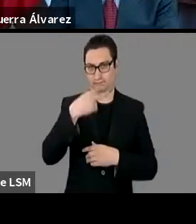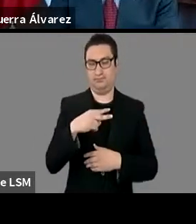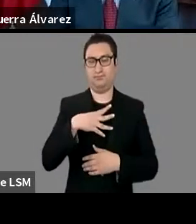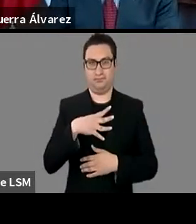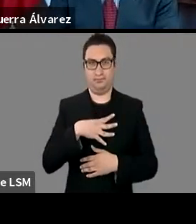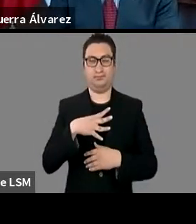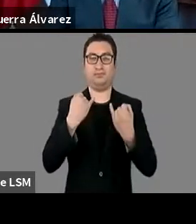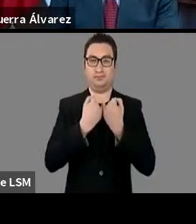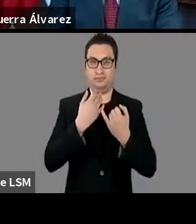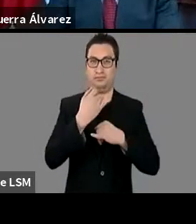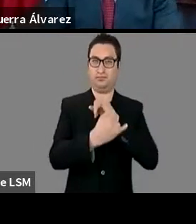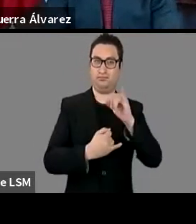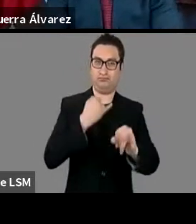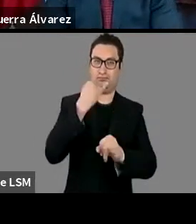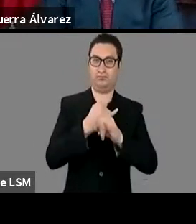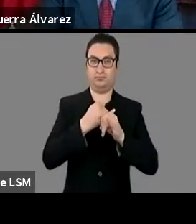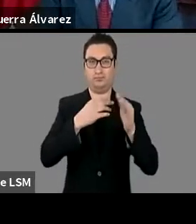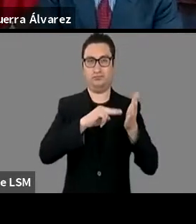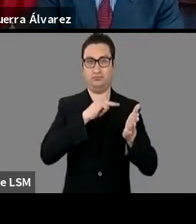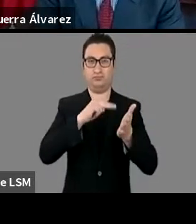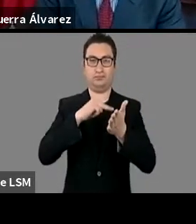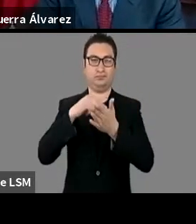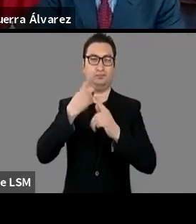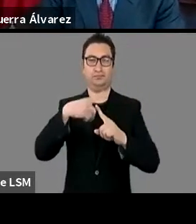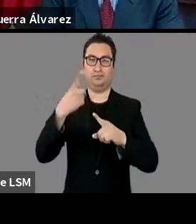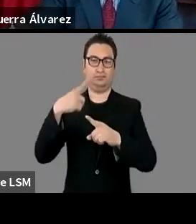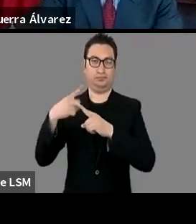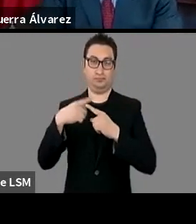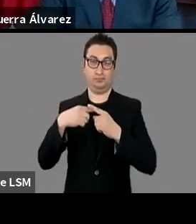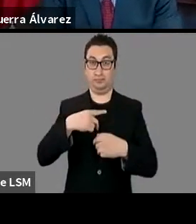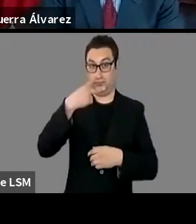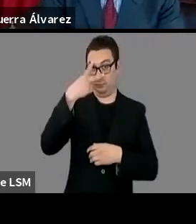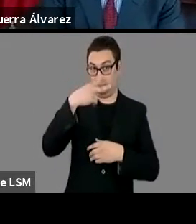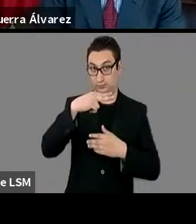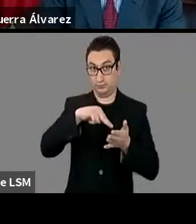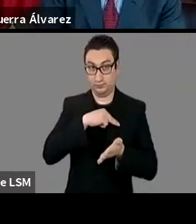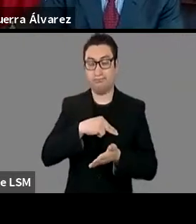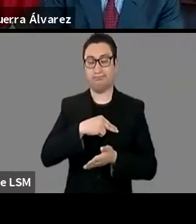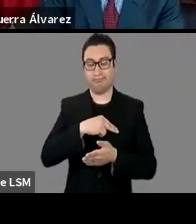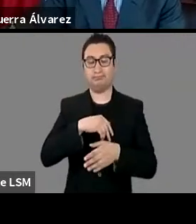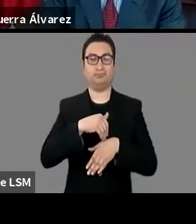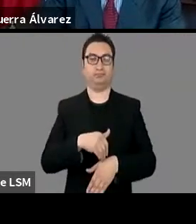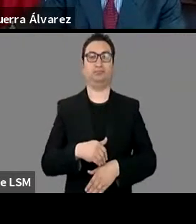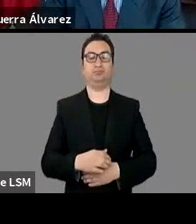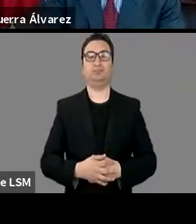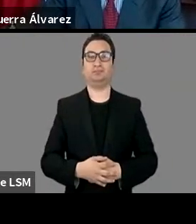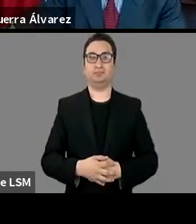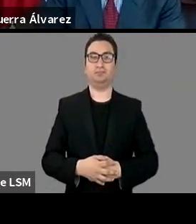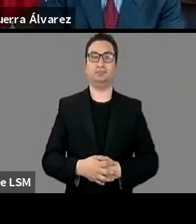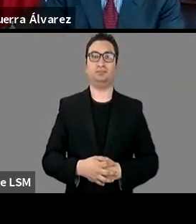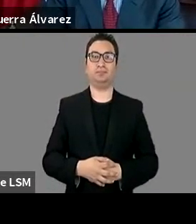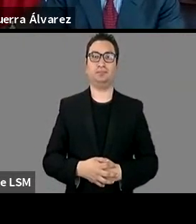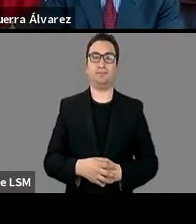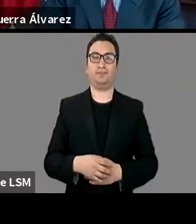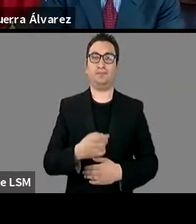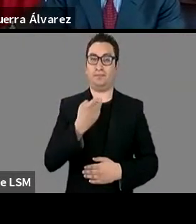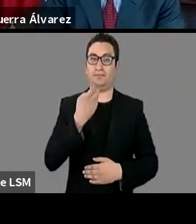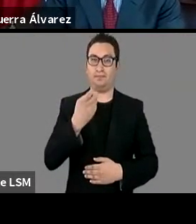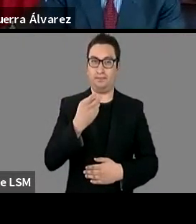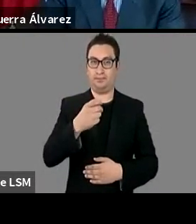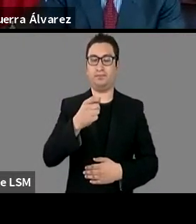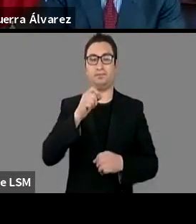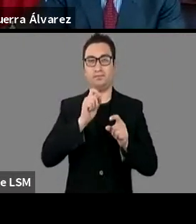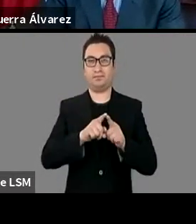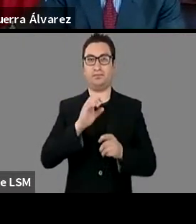tratados internacionales de los que el Estado mexicano sea parte. En este mismo sentido, la Convención sobre los Derechos de